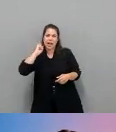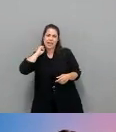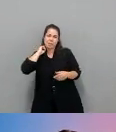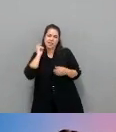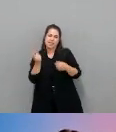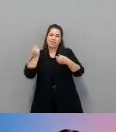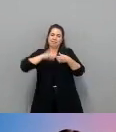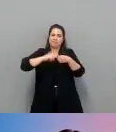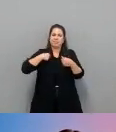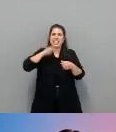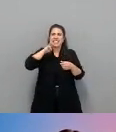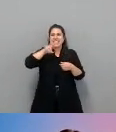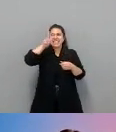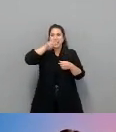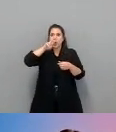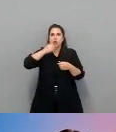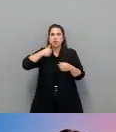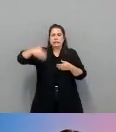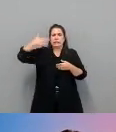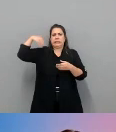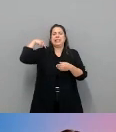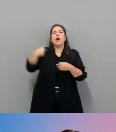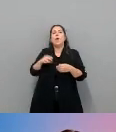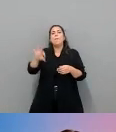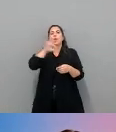en Pontevedra, en una ciudad